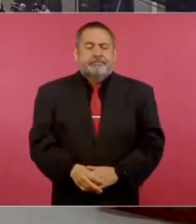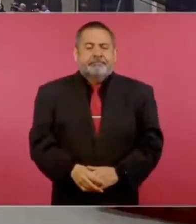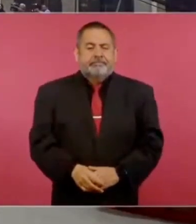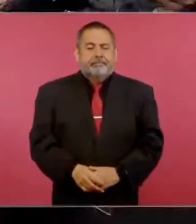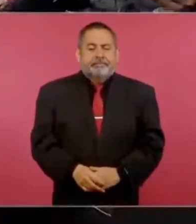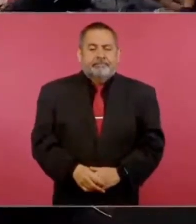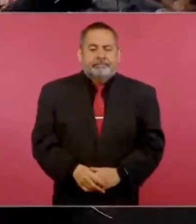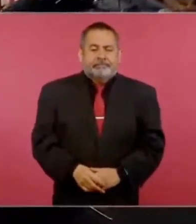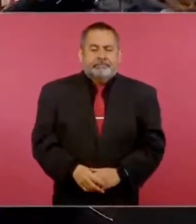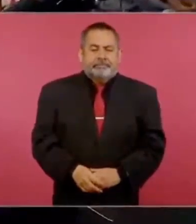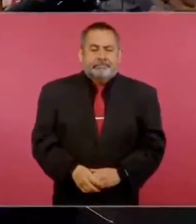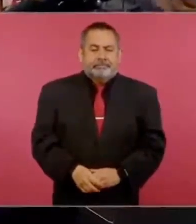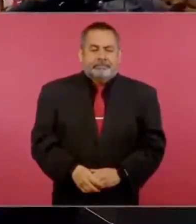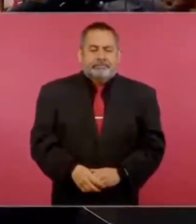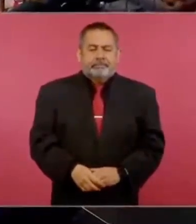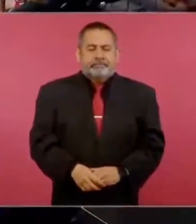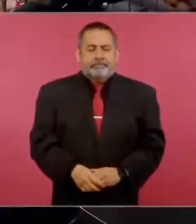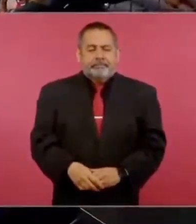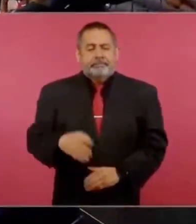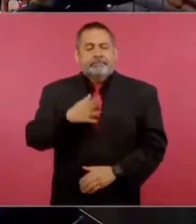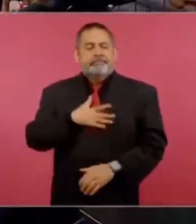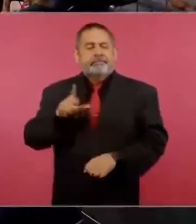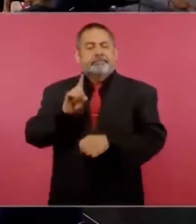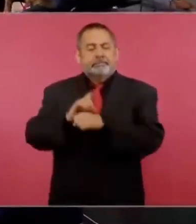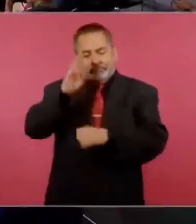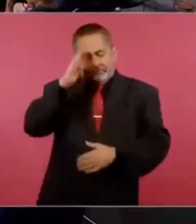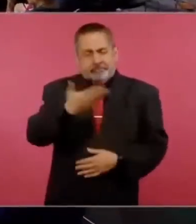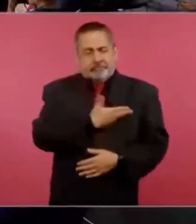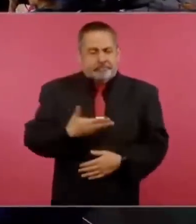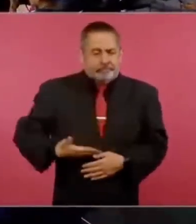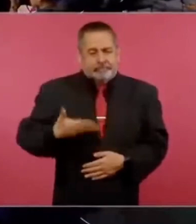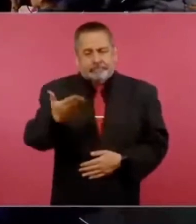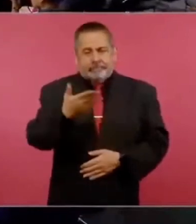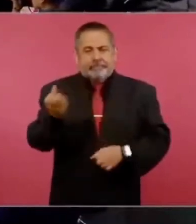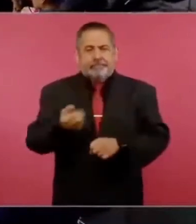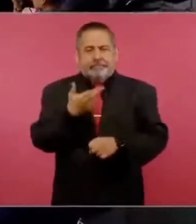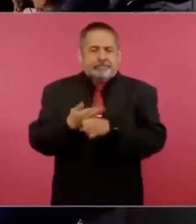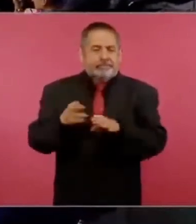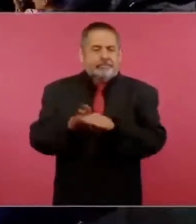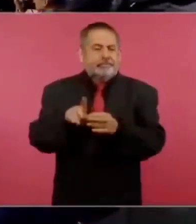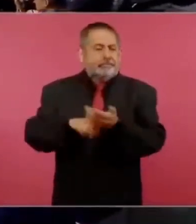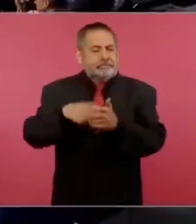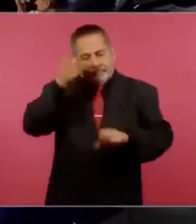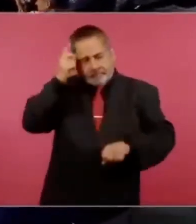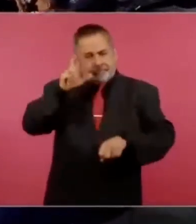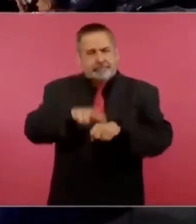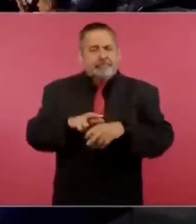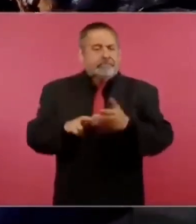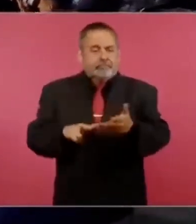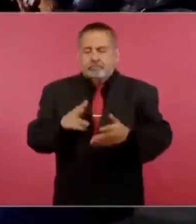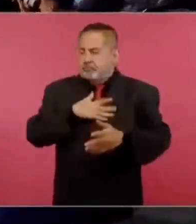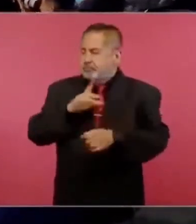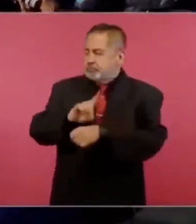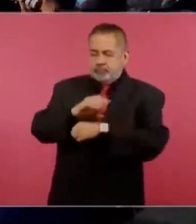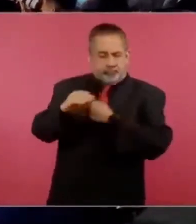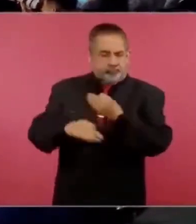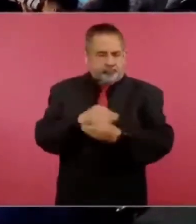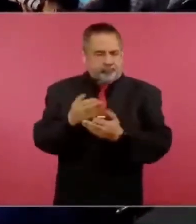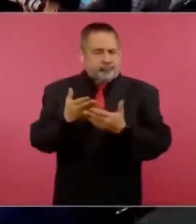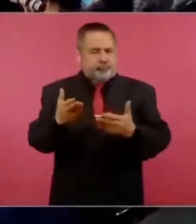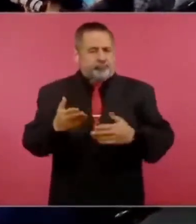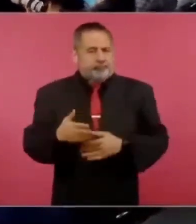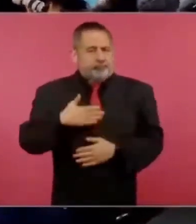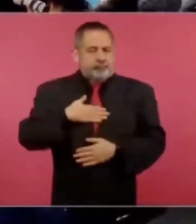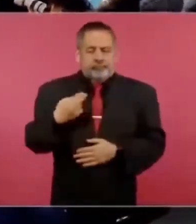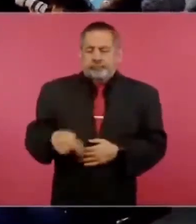Gracias. Buenos días, señor presidente, secretarias, director. Buenos días a todas y a todos. Diego Elías